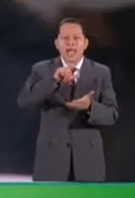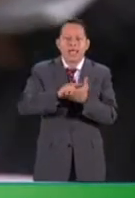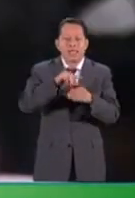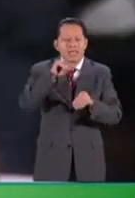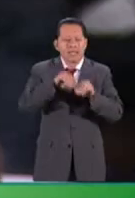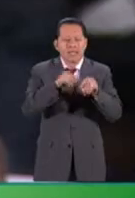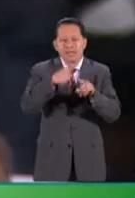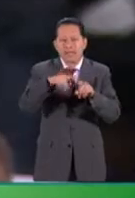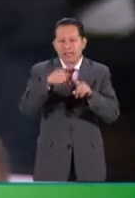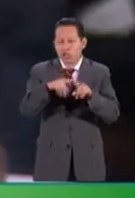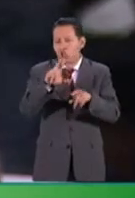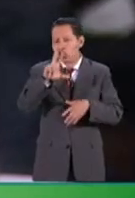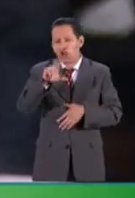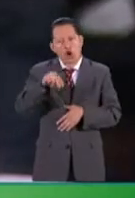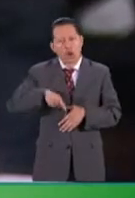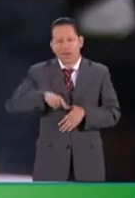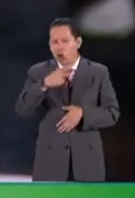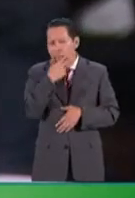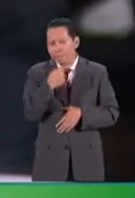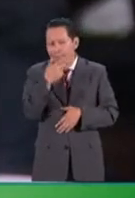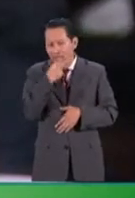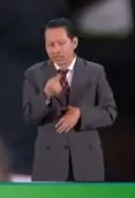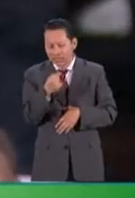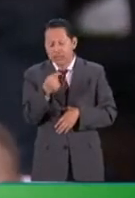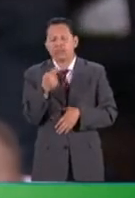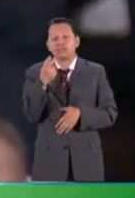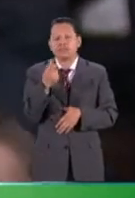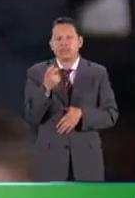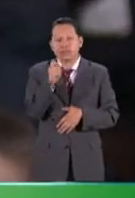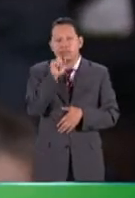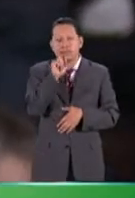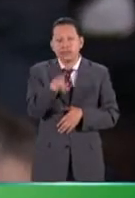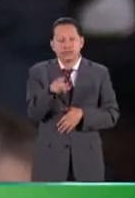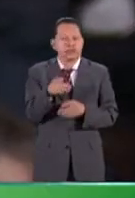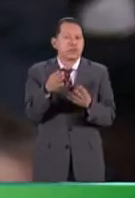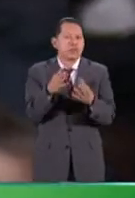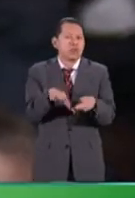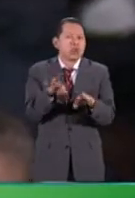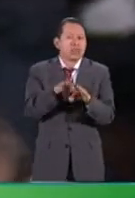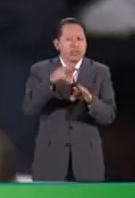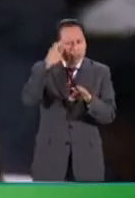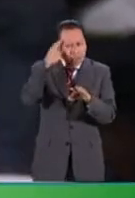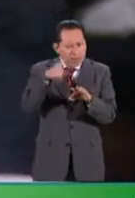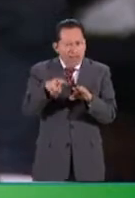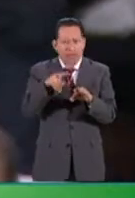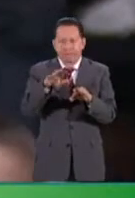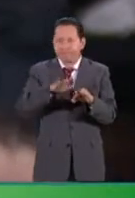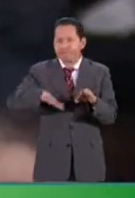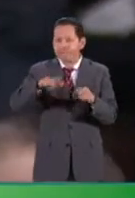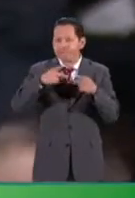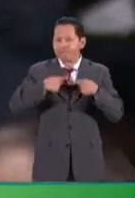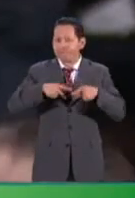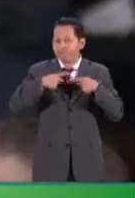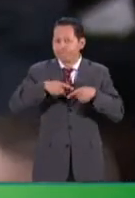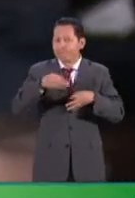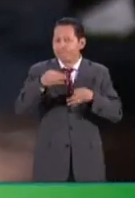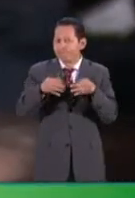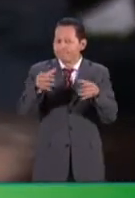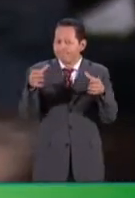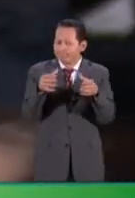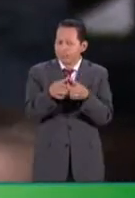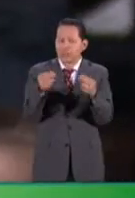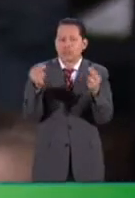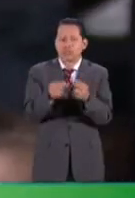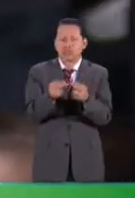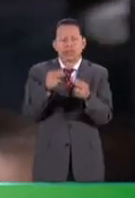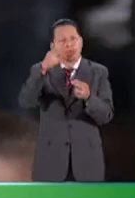hombres. La certidumbre jurídica es una pieza fundamental en la construcción de las sociedades. México está